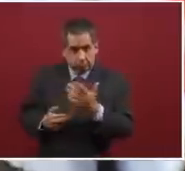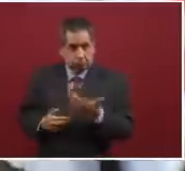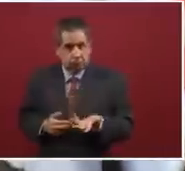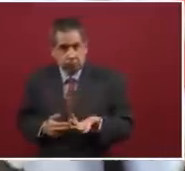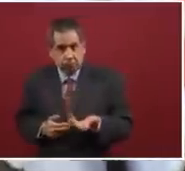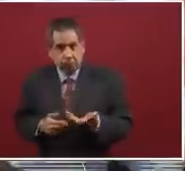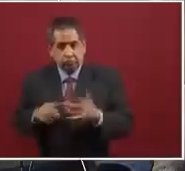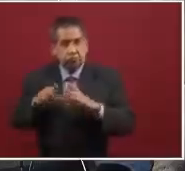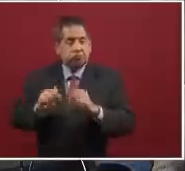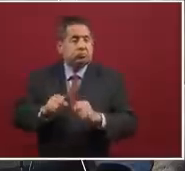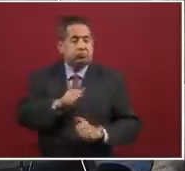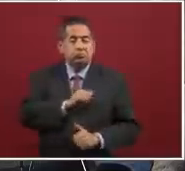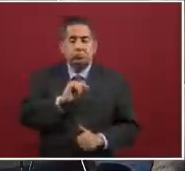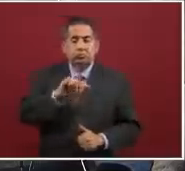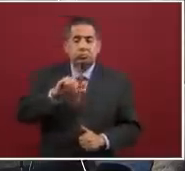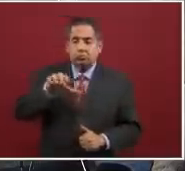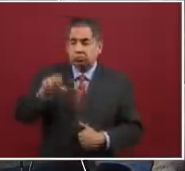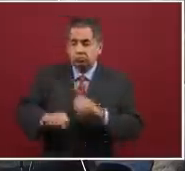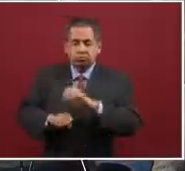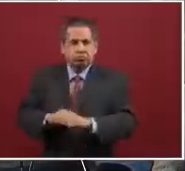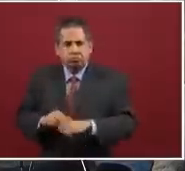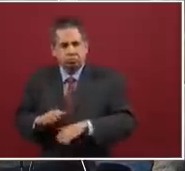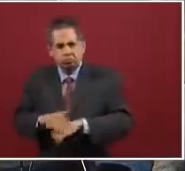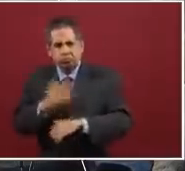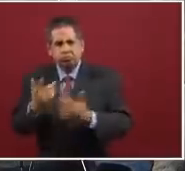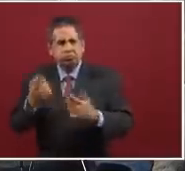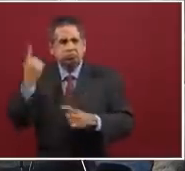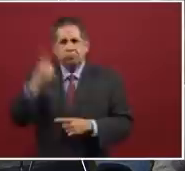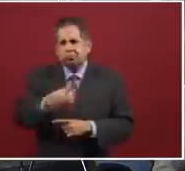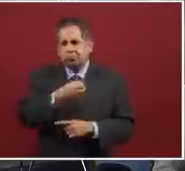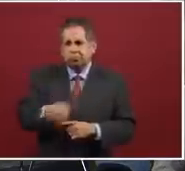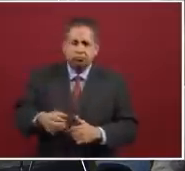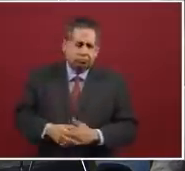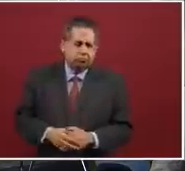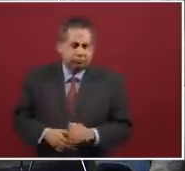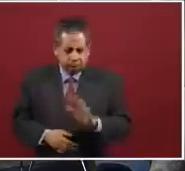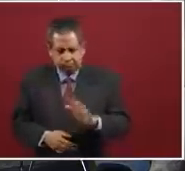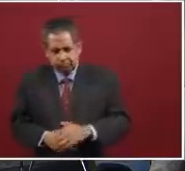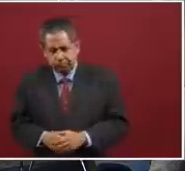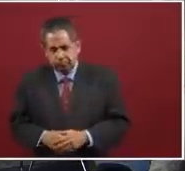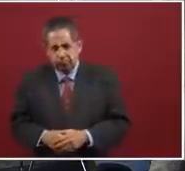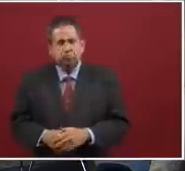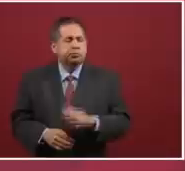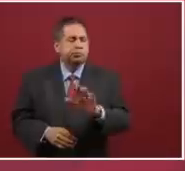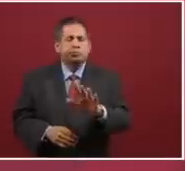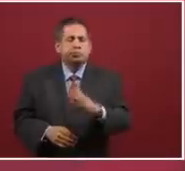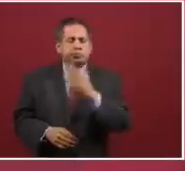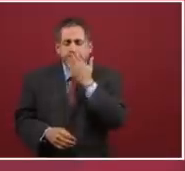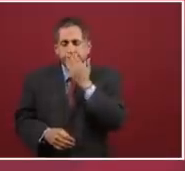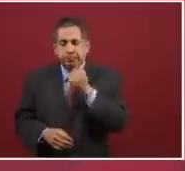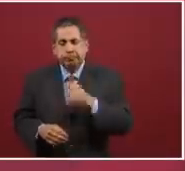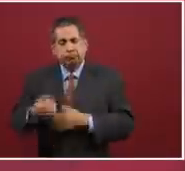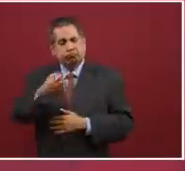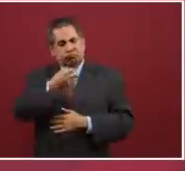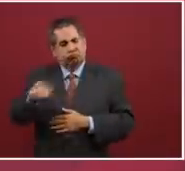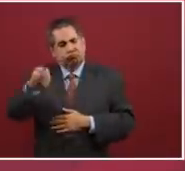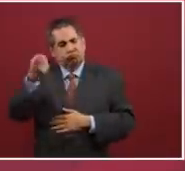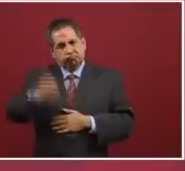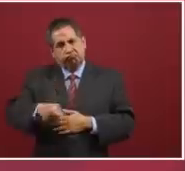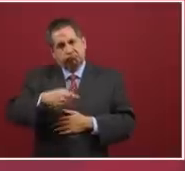y las autoridades mexicanas los detuvieron. ¿Bajo qué orden sucedió esto? Sí, no existe ninguna orden en ese